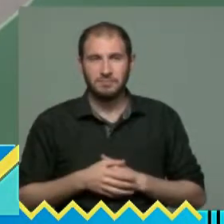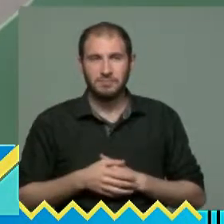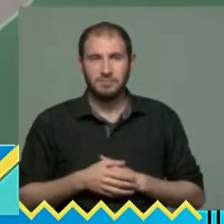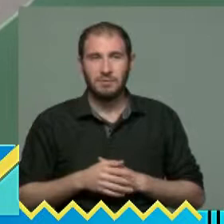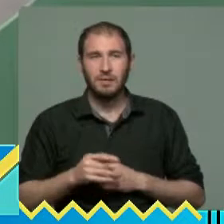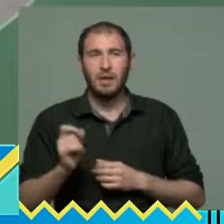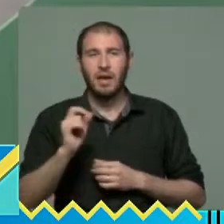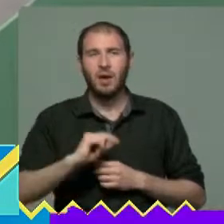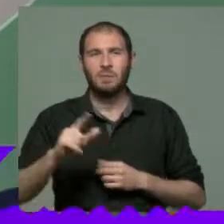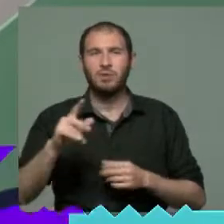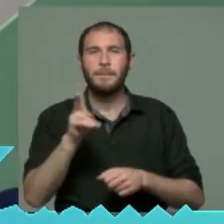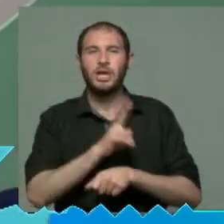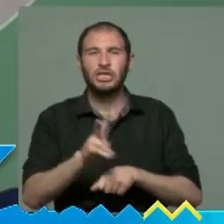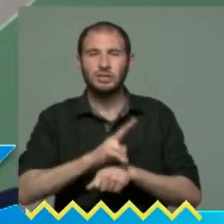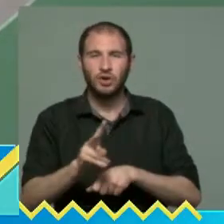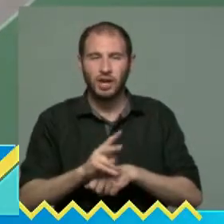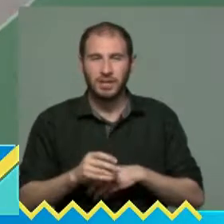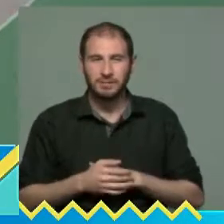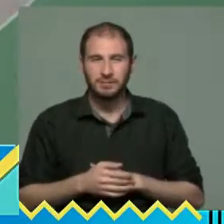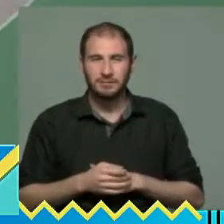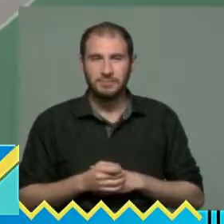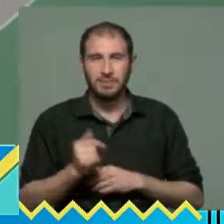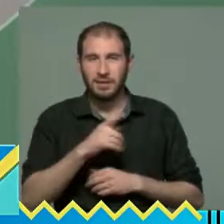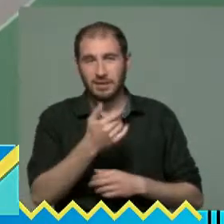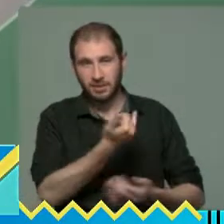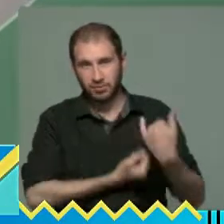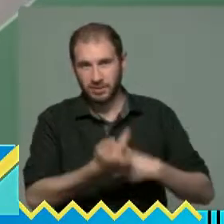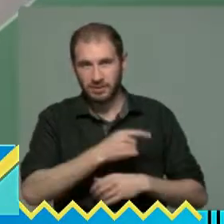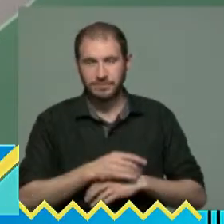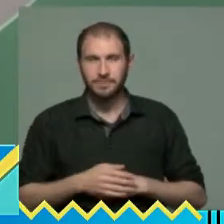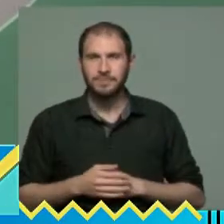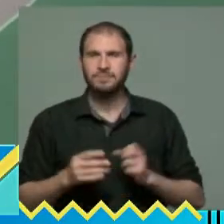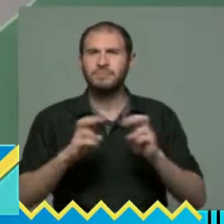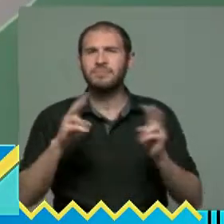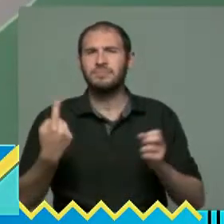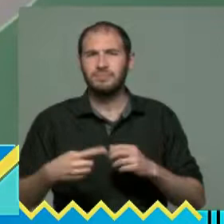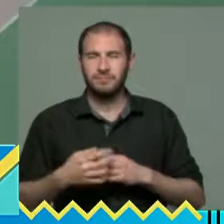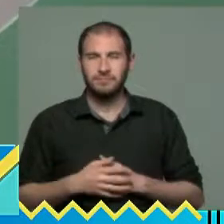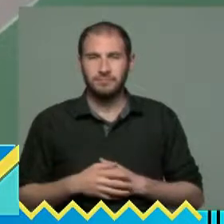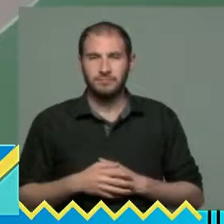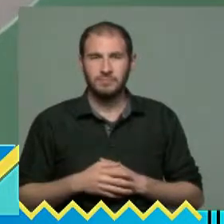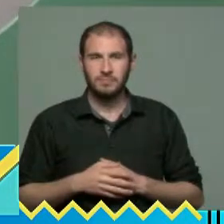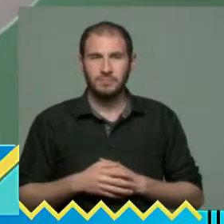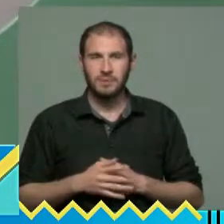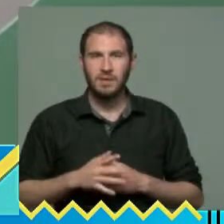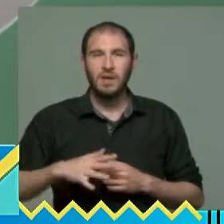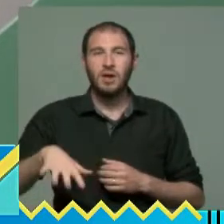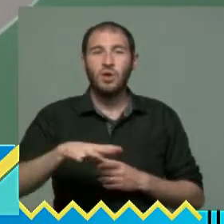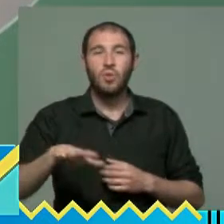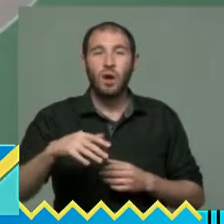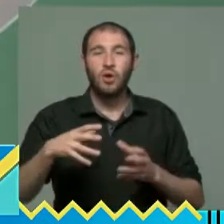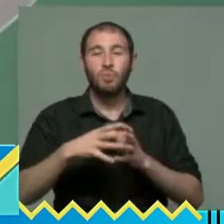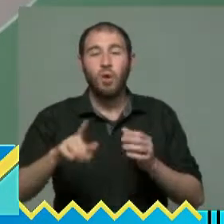el crecimiento de Protectora, un poco tomando lo que decía Carlos recién, tiene que ver con este espacio que ocupan